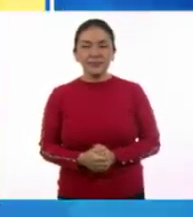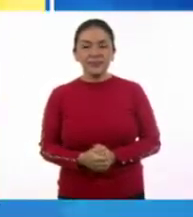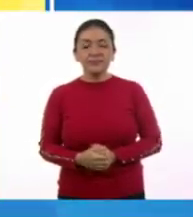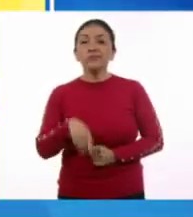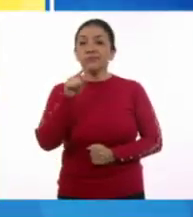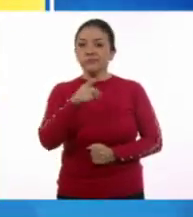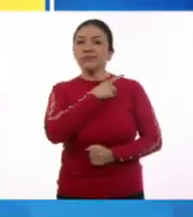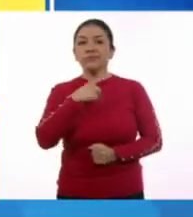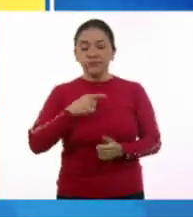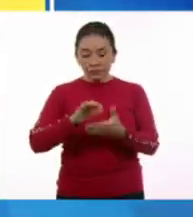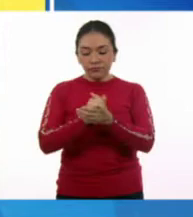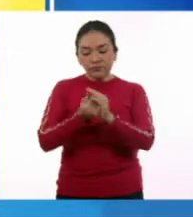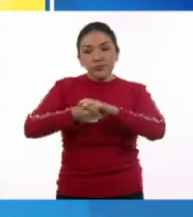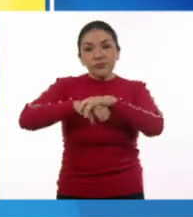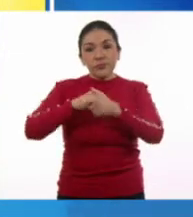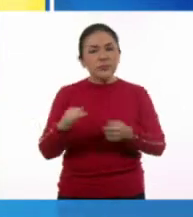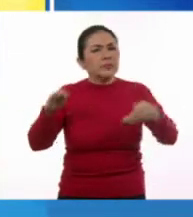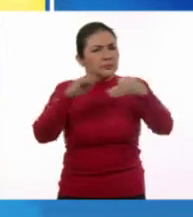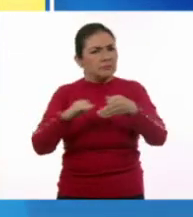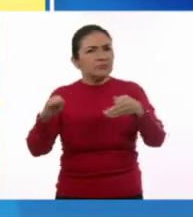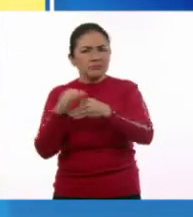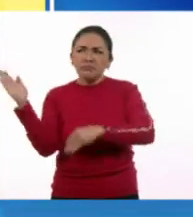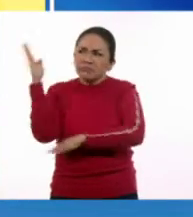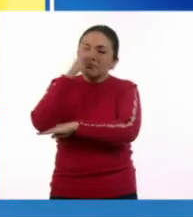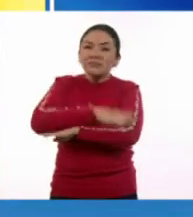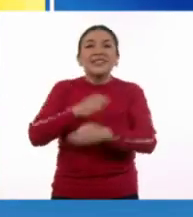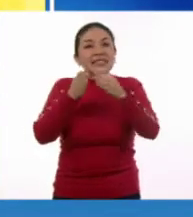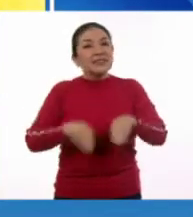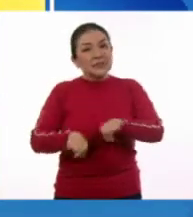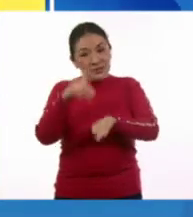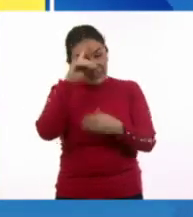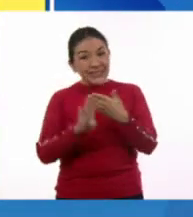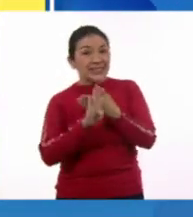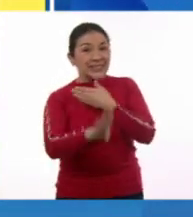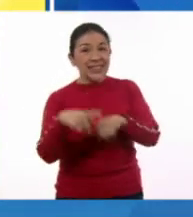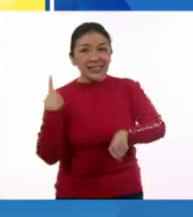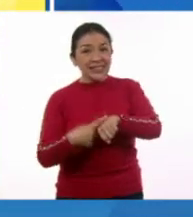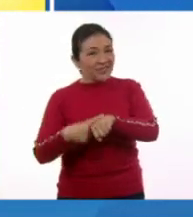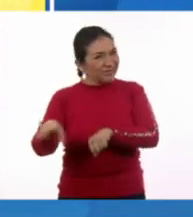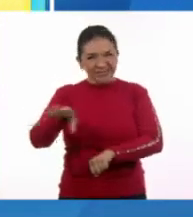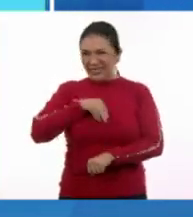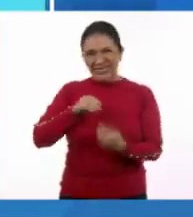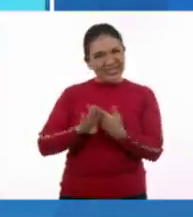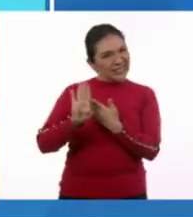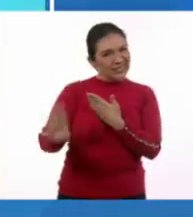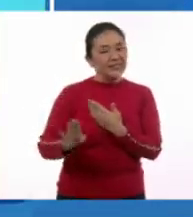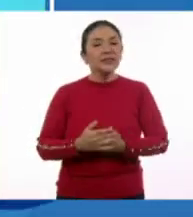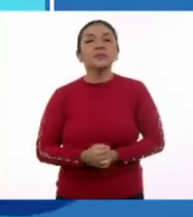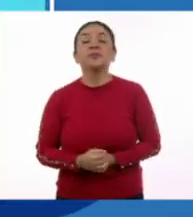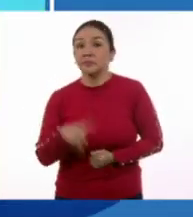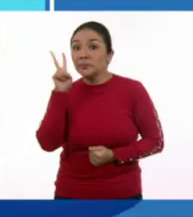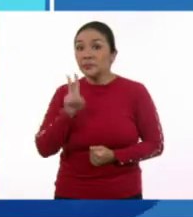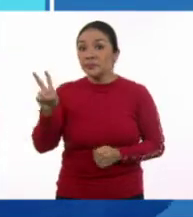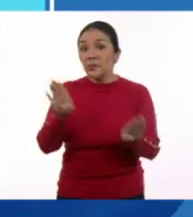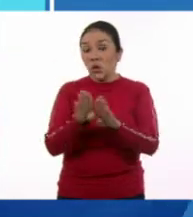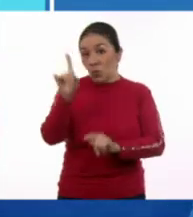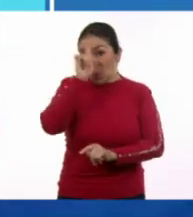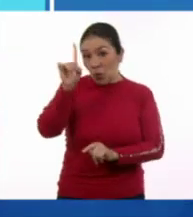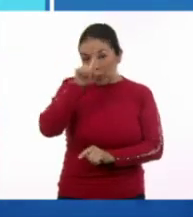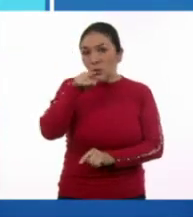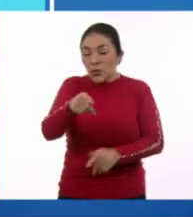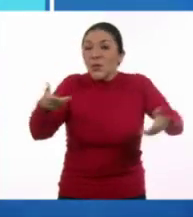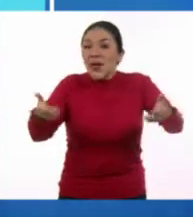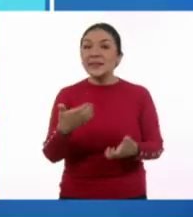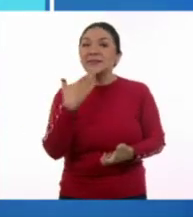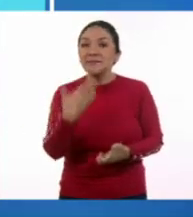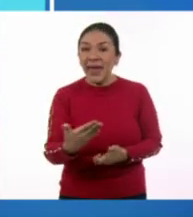lavarnos las manos varias veces al día es importante para prevenir cualquier enfermedad sigue estos pasos para